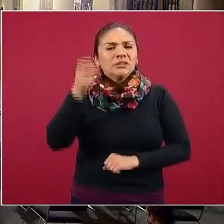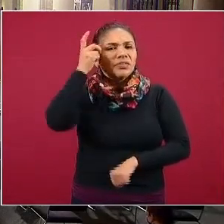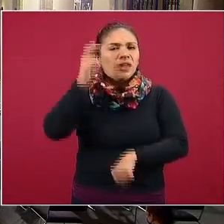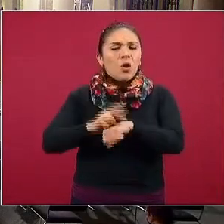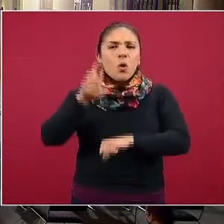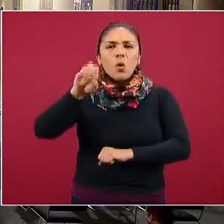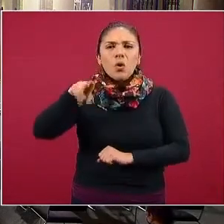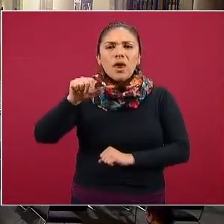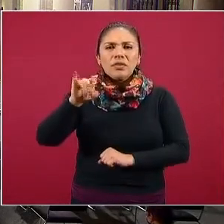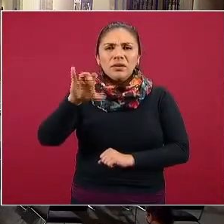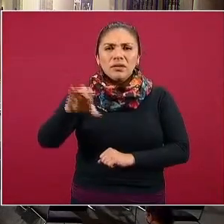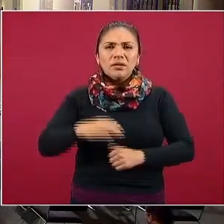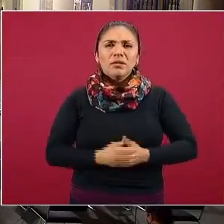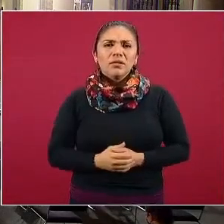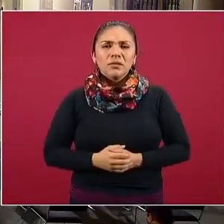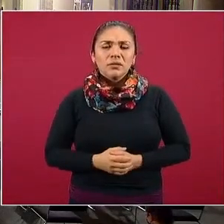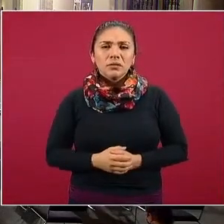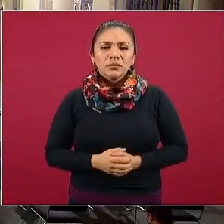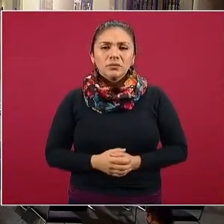CONADIC.